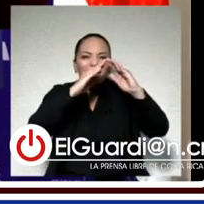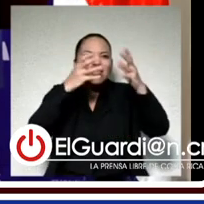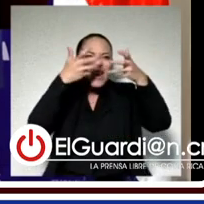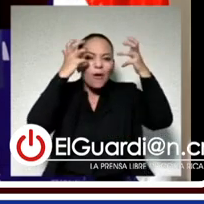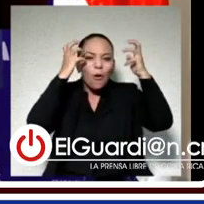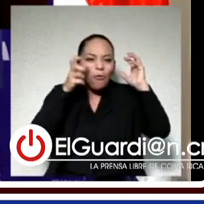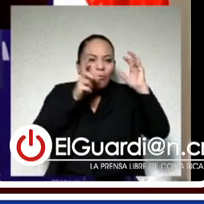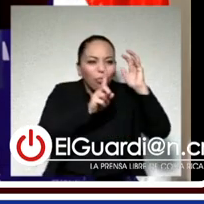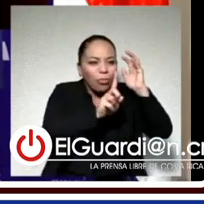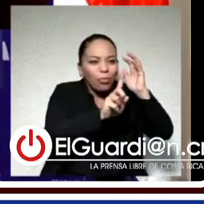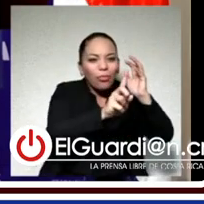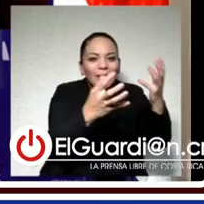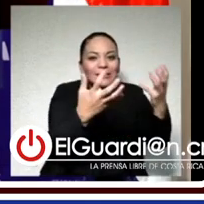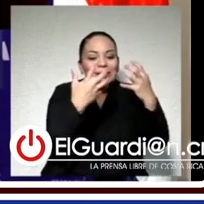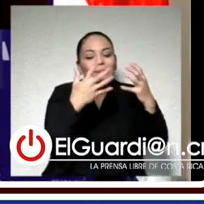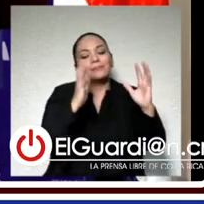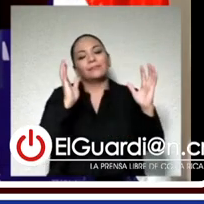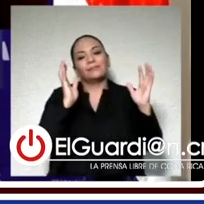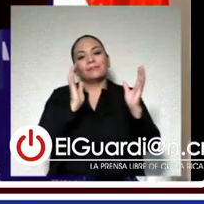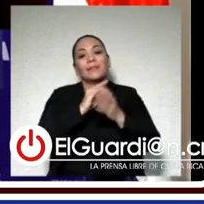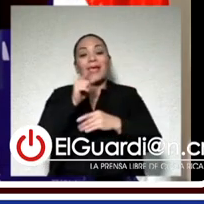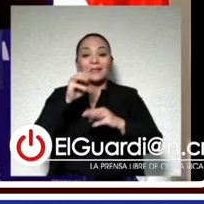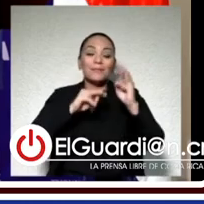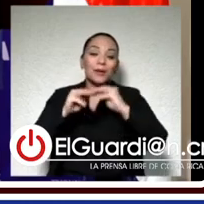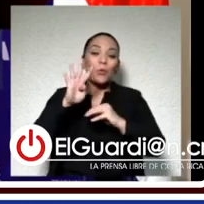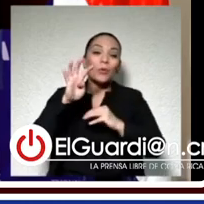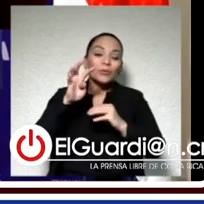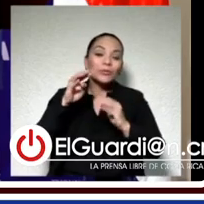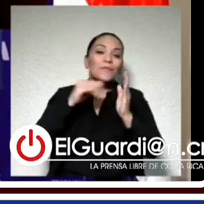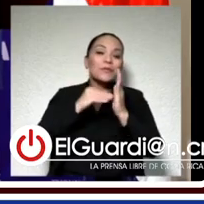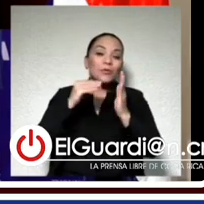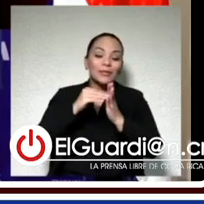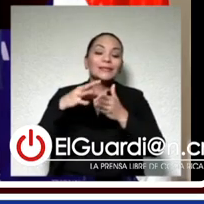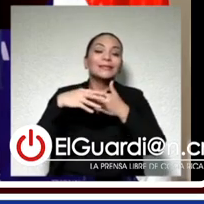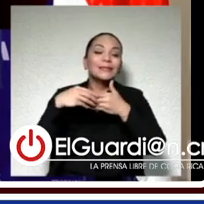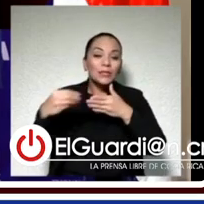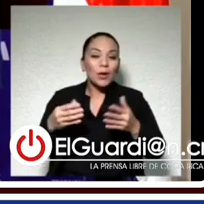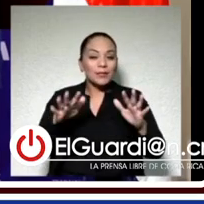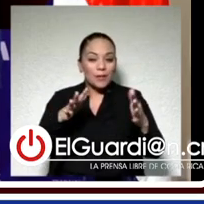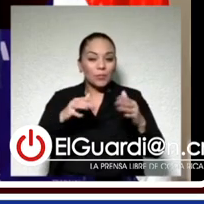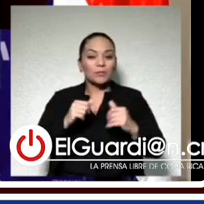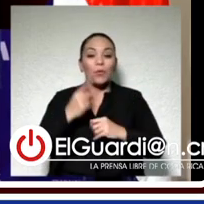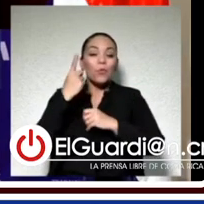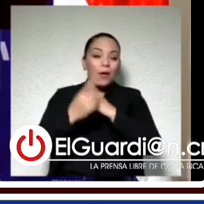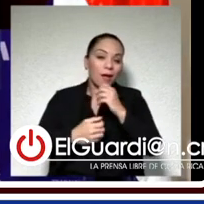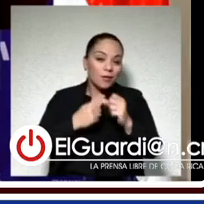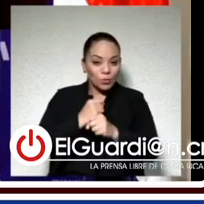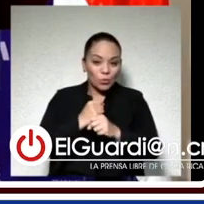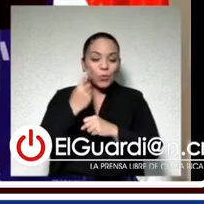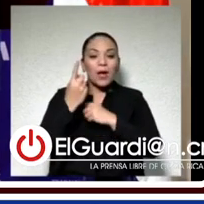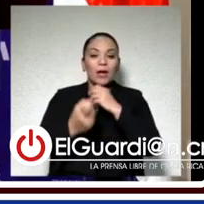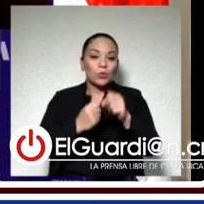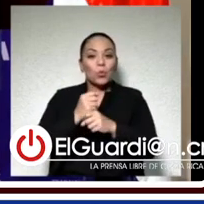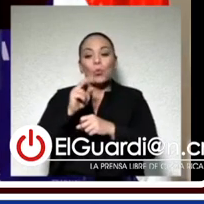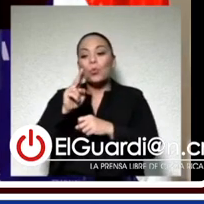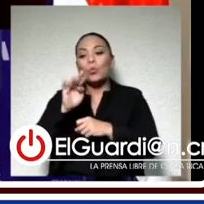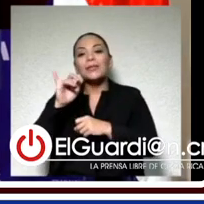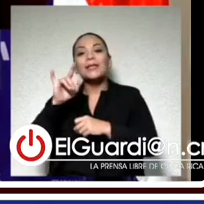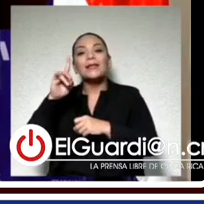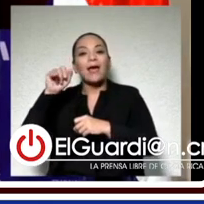ese mercado vale 400 millones de colones, de dólares, al año en utilidades.